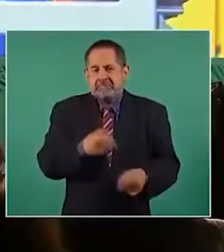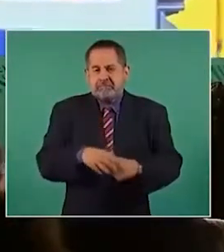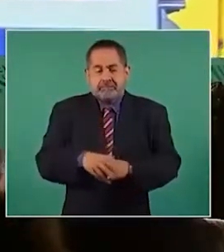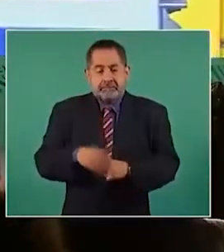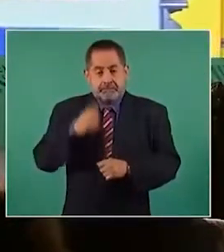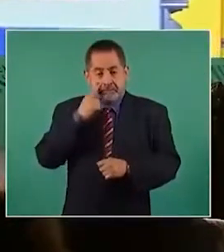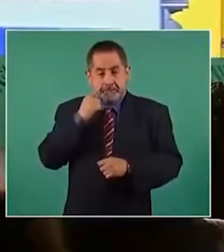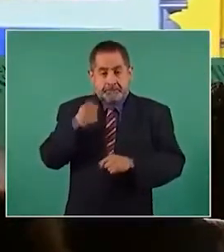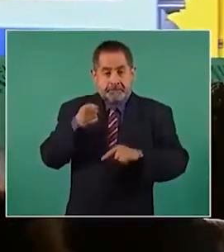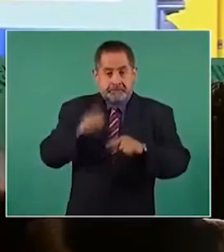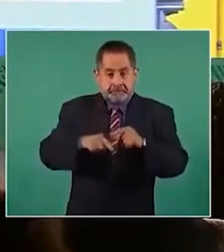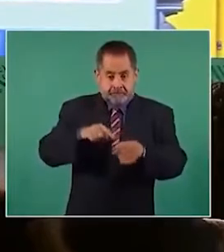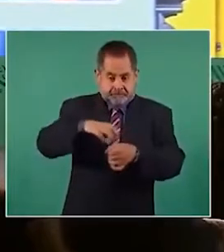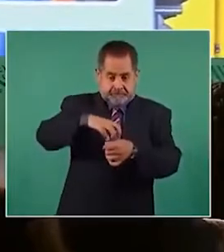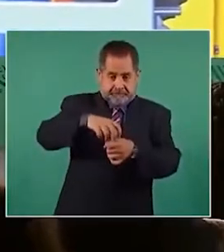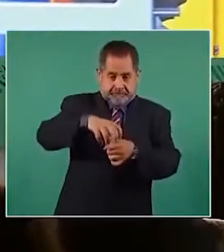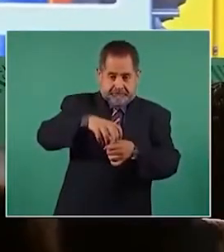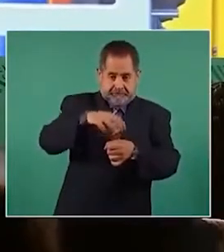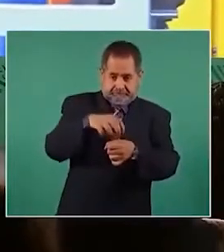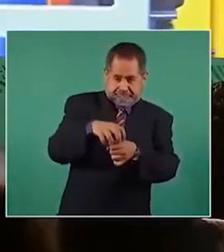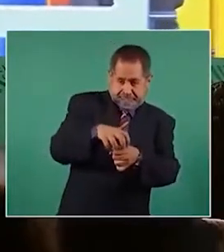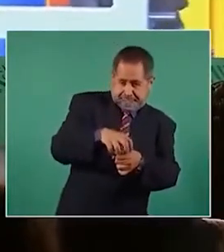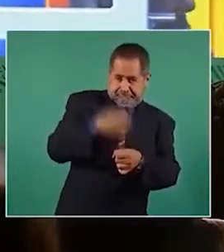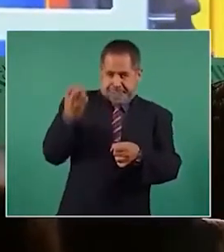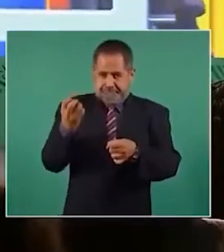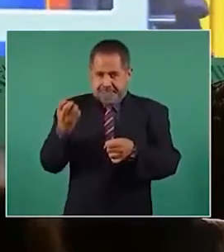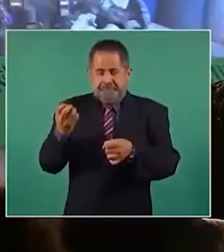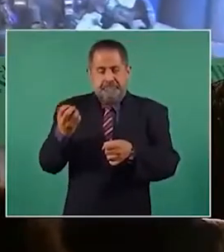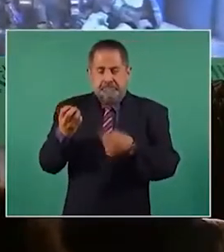Aquí estamos retirando la válvula.